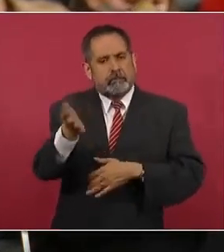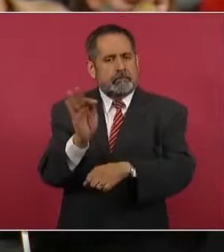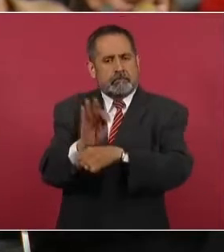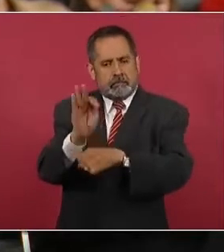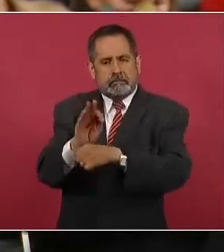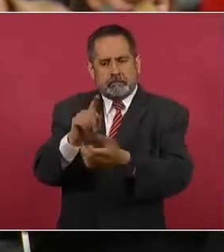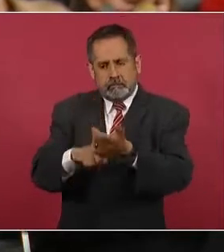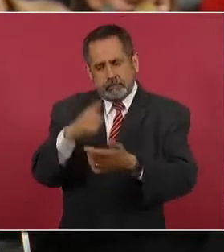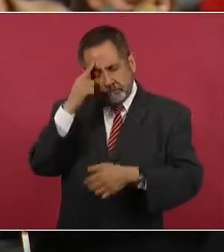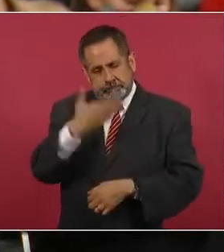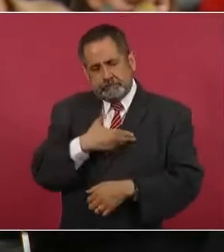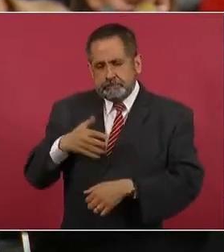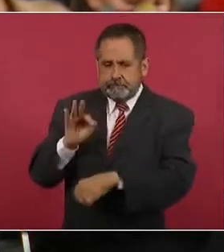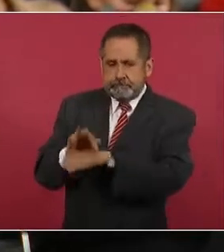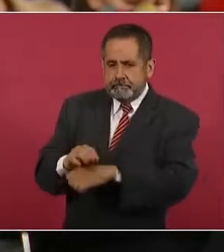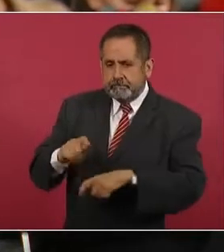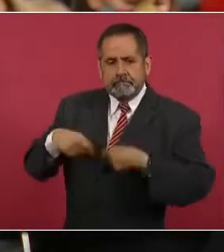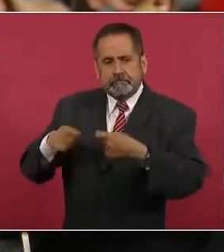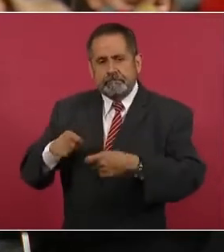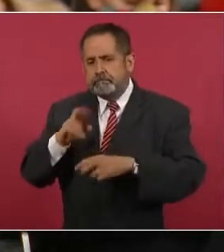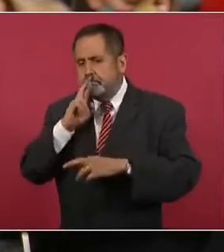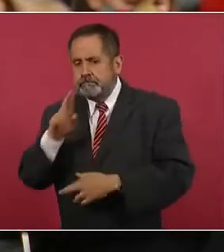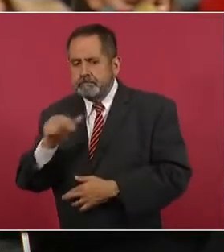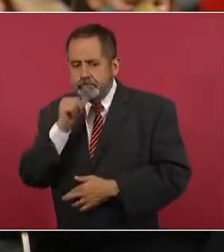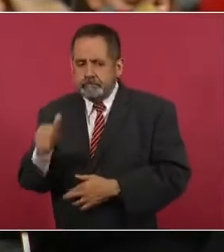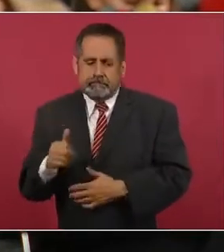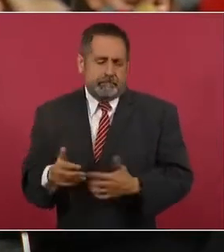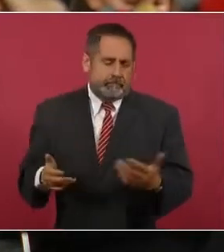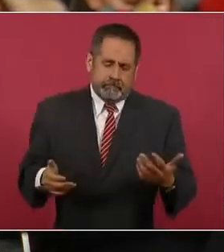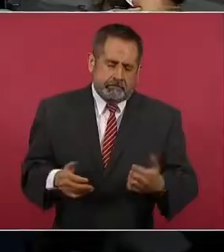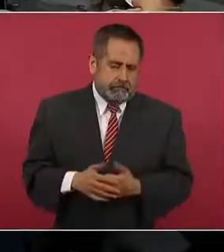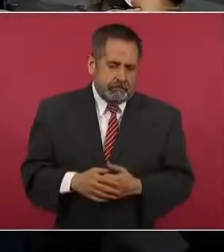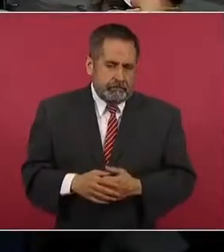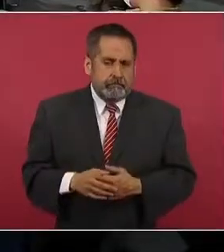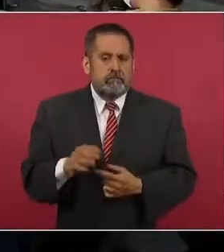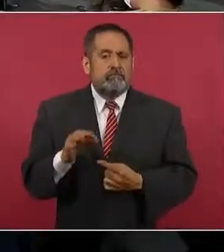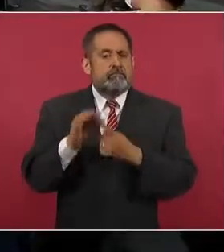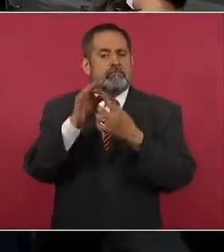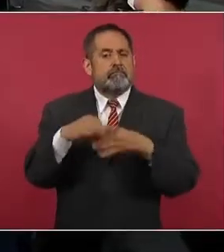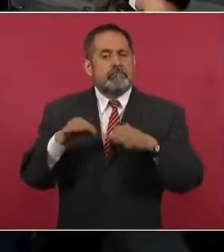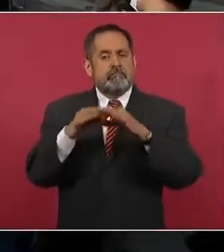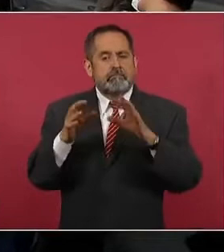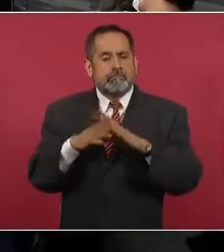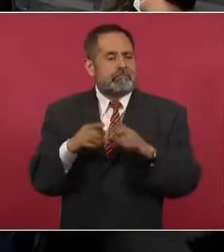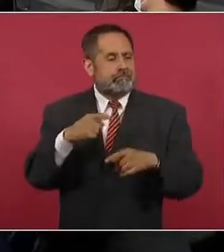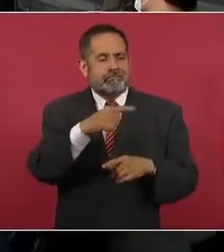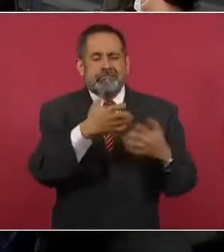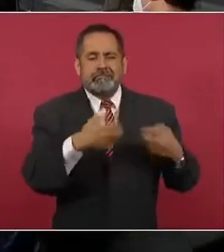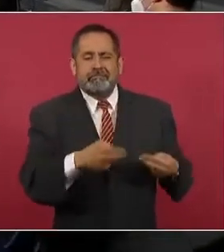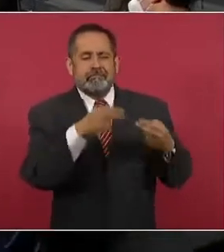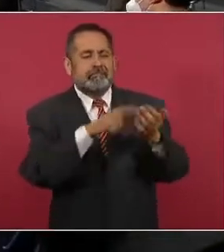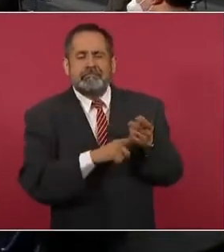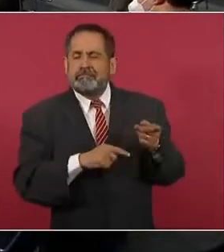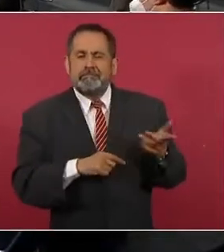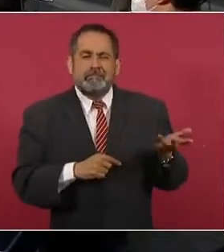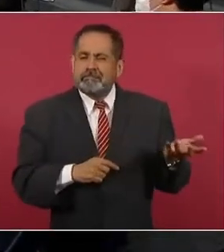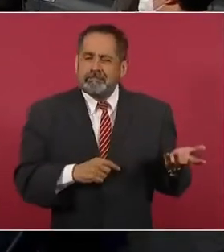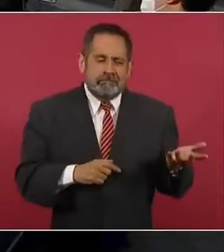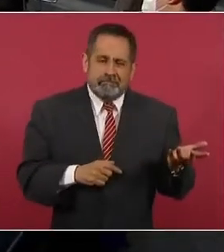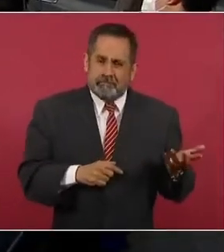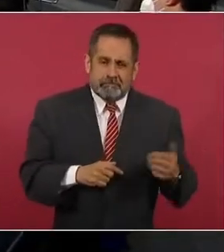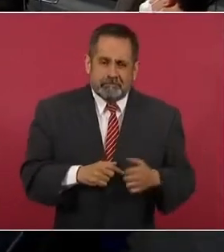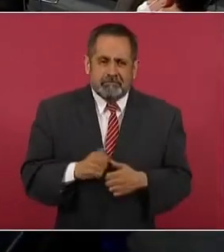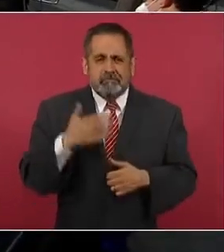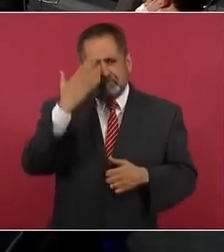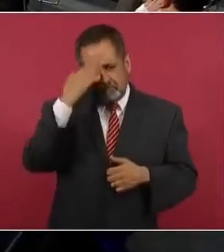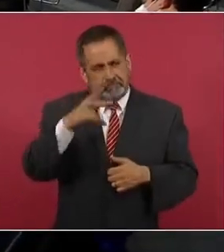no les han dado respuesta y sobre todo destacar que se crearon este tipo de empresarios, presidente, ya ve que le